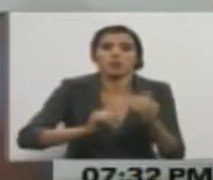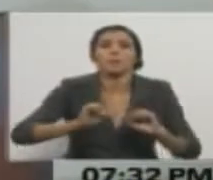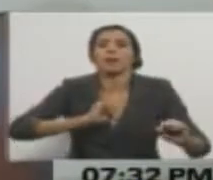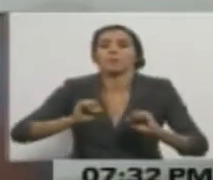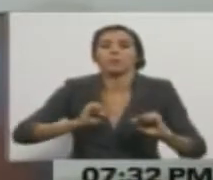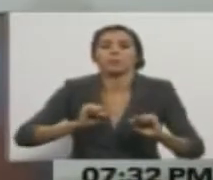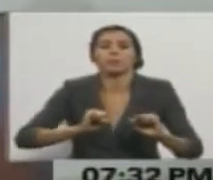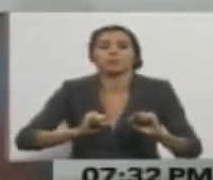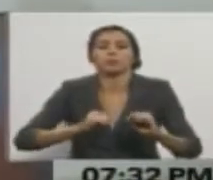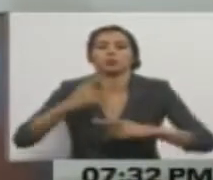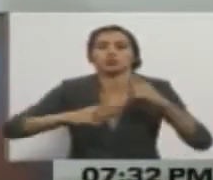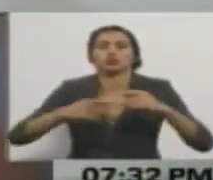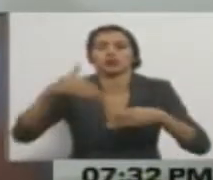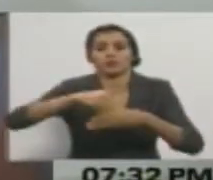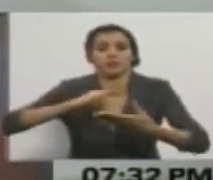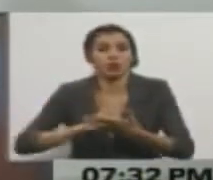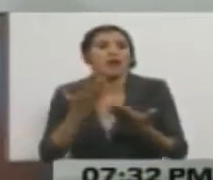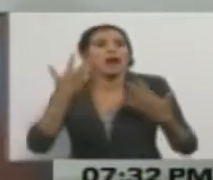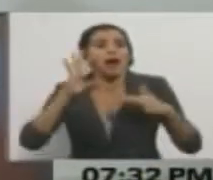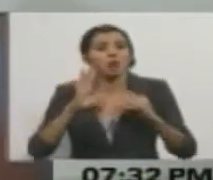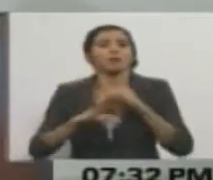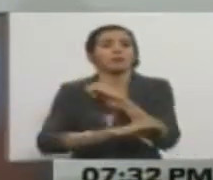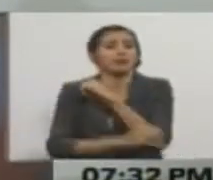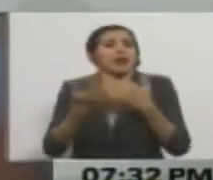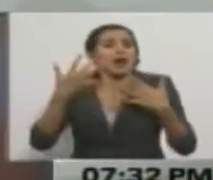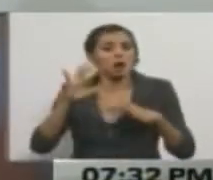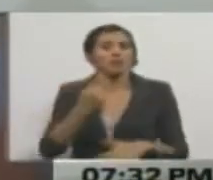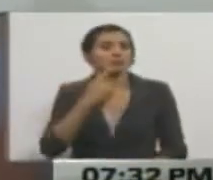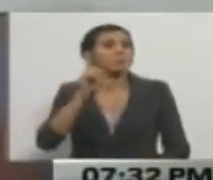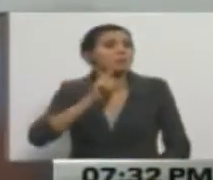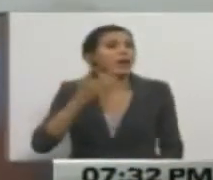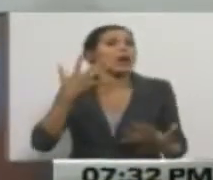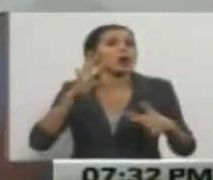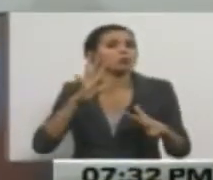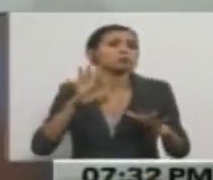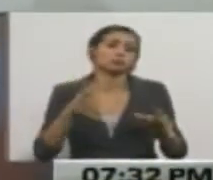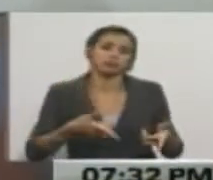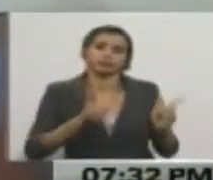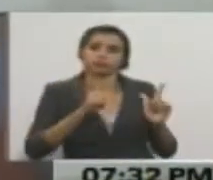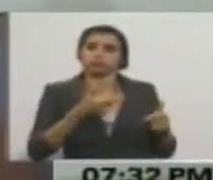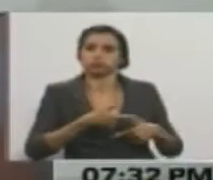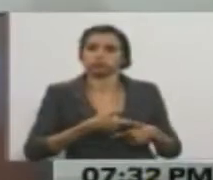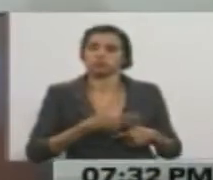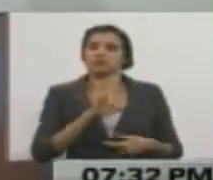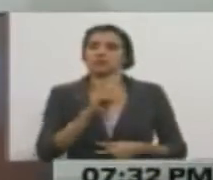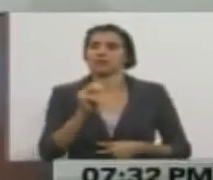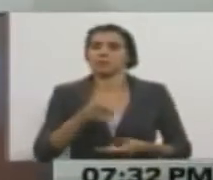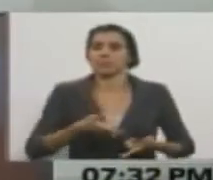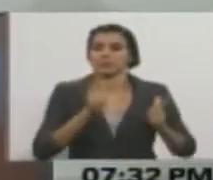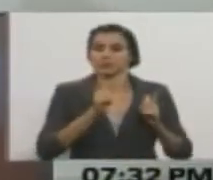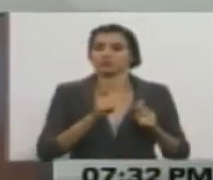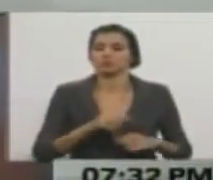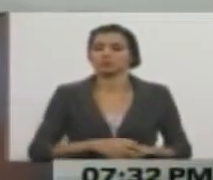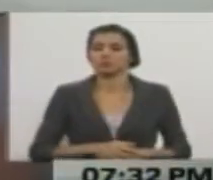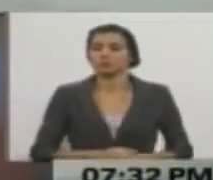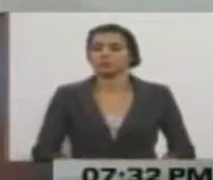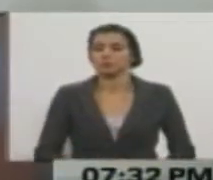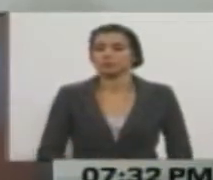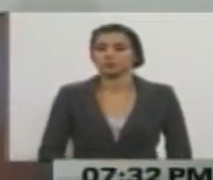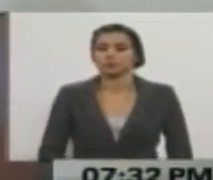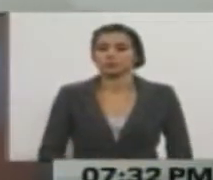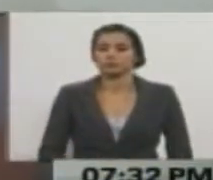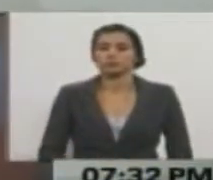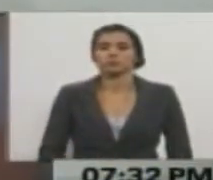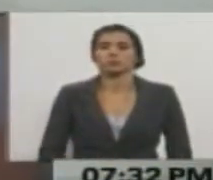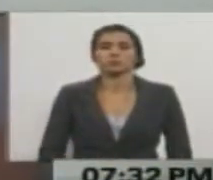la manipulación, a pesar de las mentiras a la cual recurrieron los partidos de la derecha. La